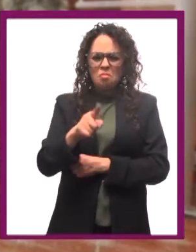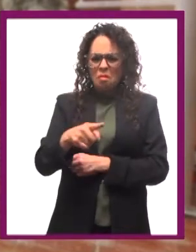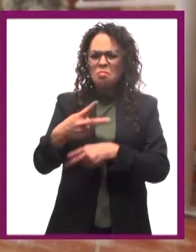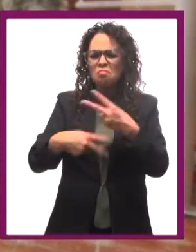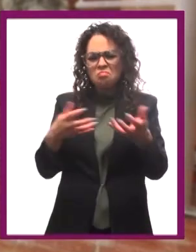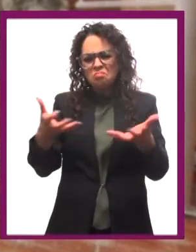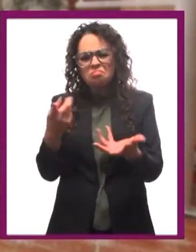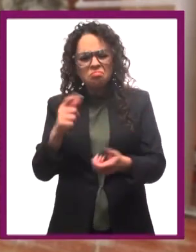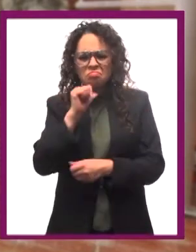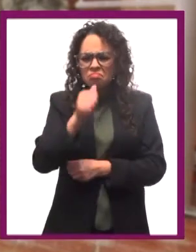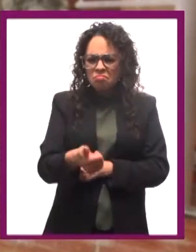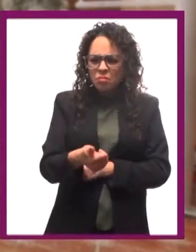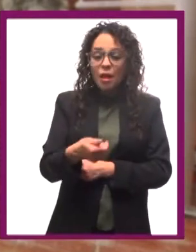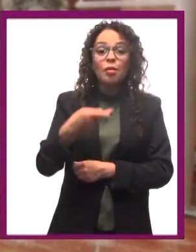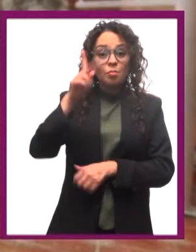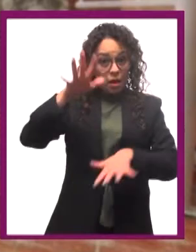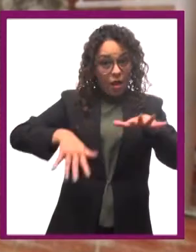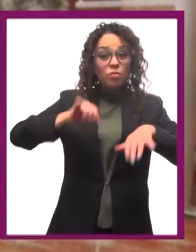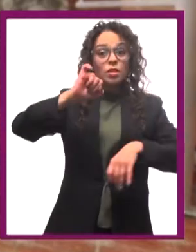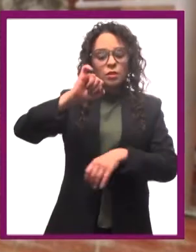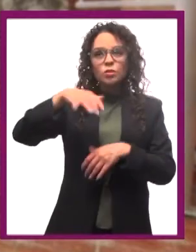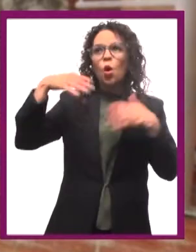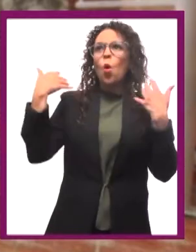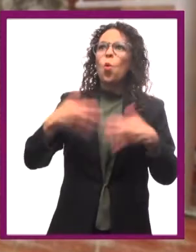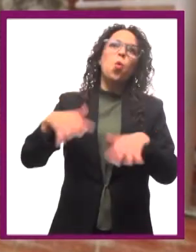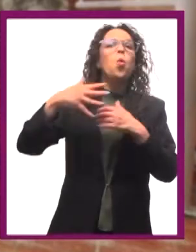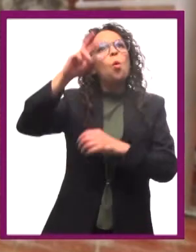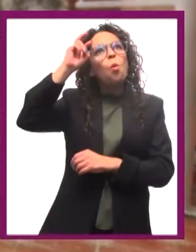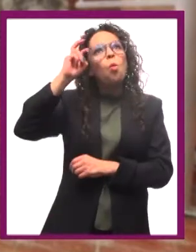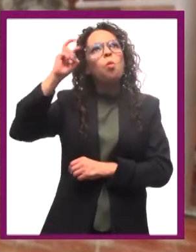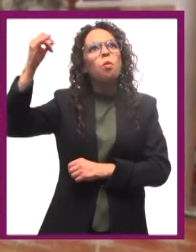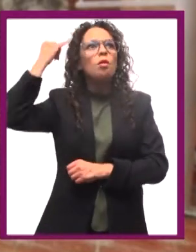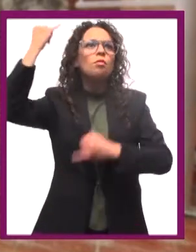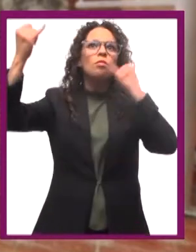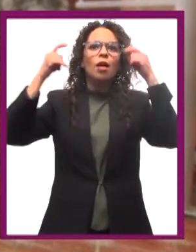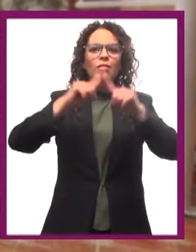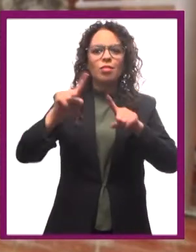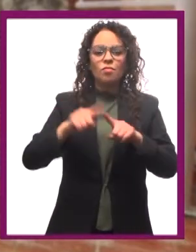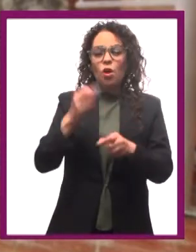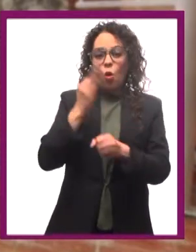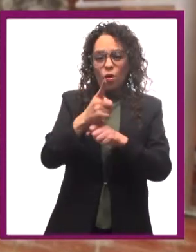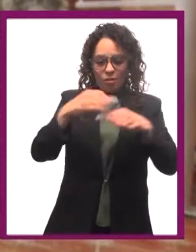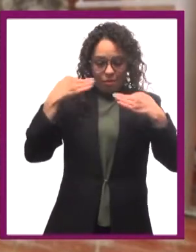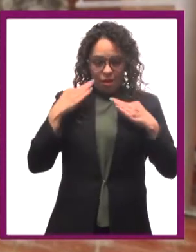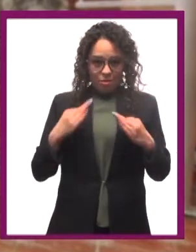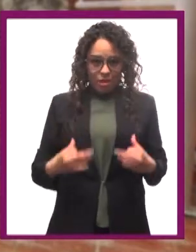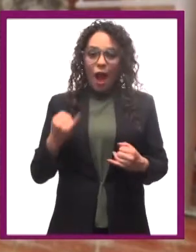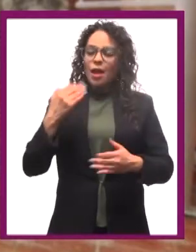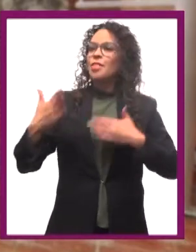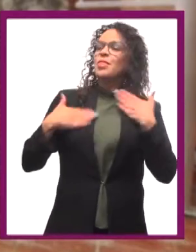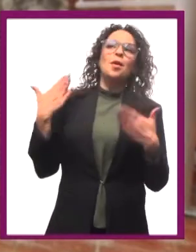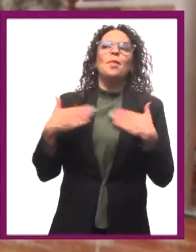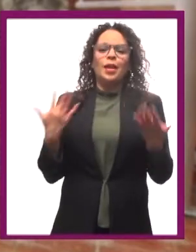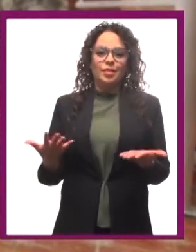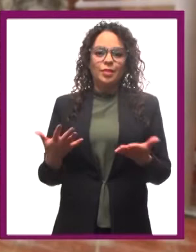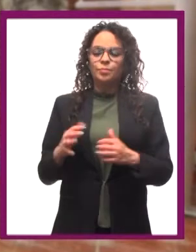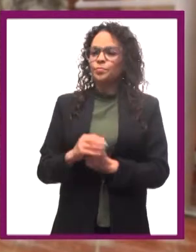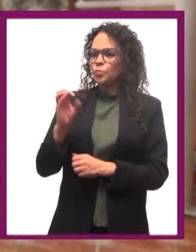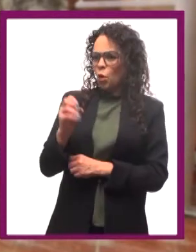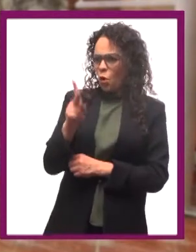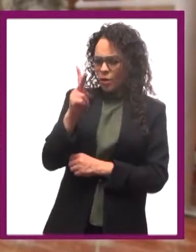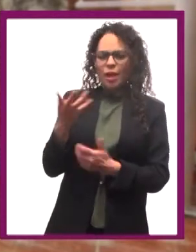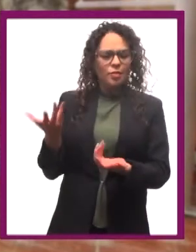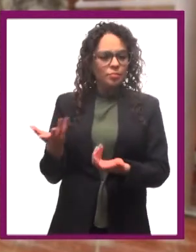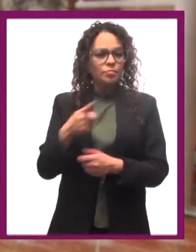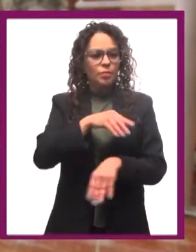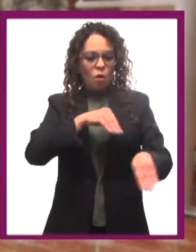llevarán a ningún lado, pero que luego nos llevan a donde no imaginábamos. Así que recomiendo relajarnos y divertirnos. Va.